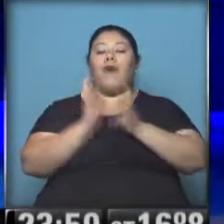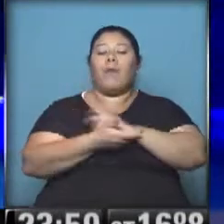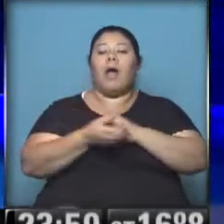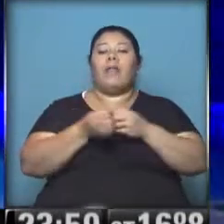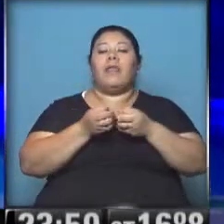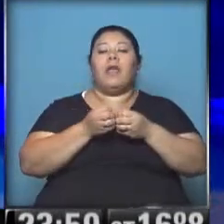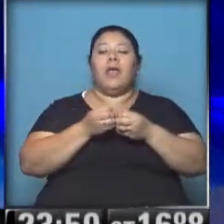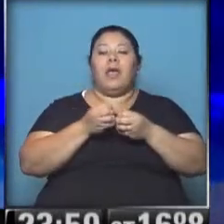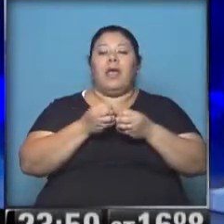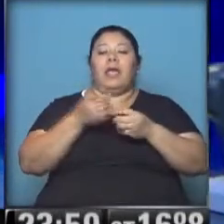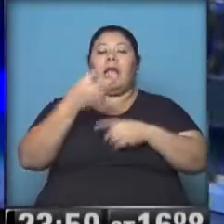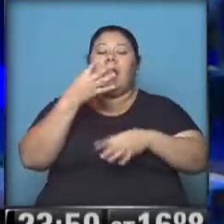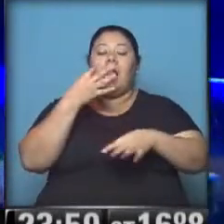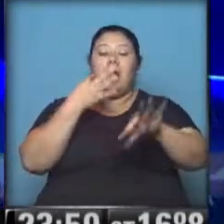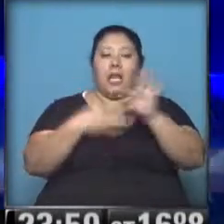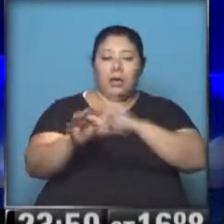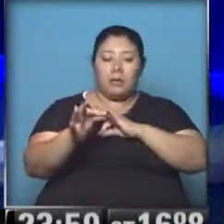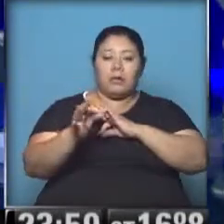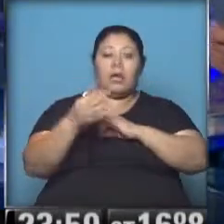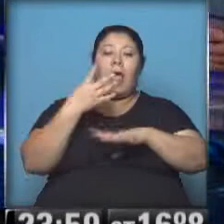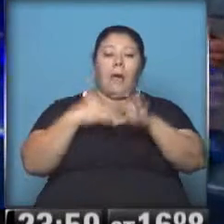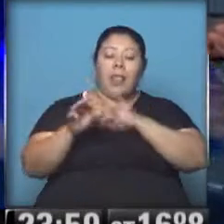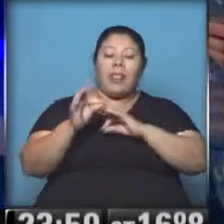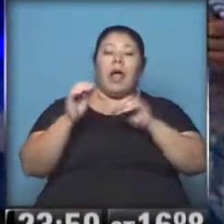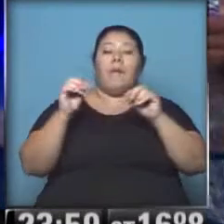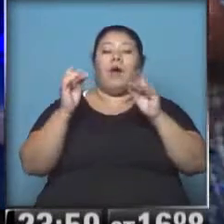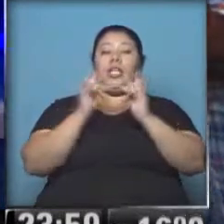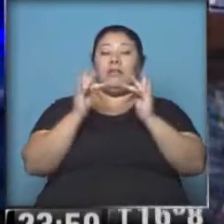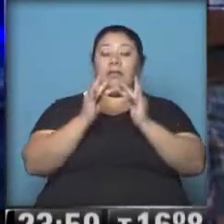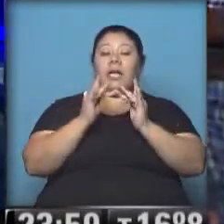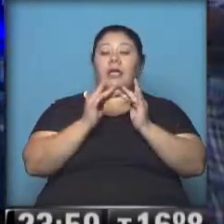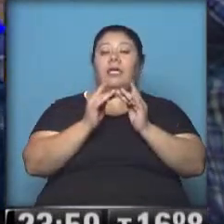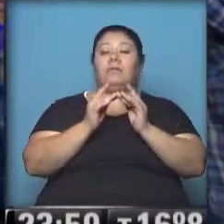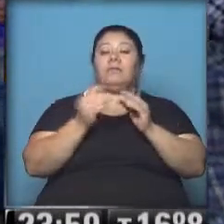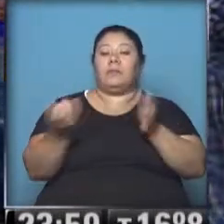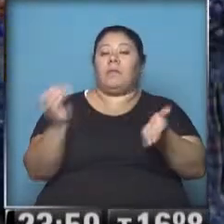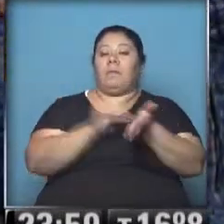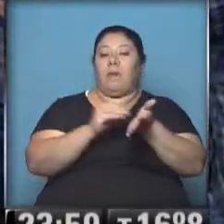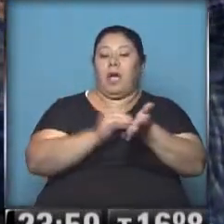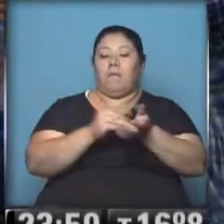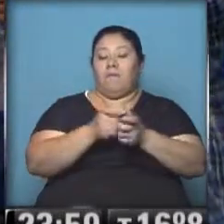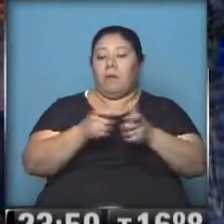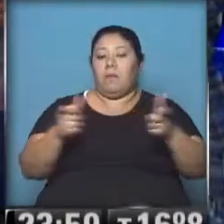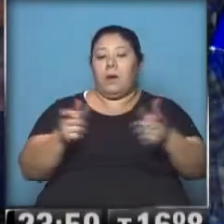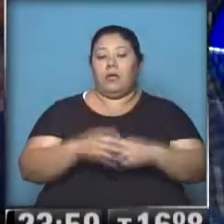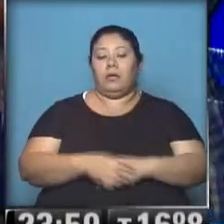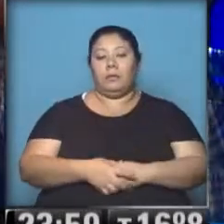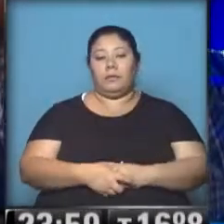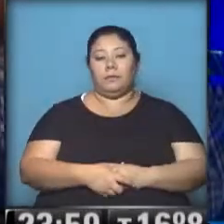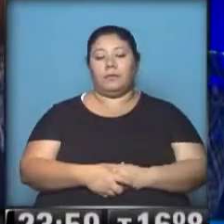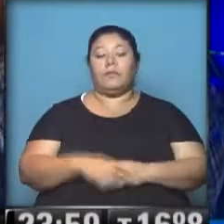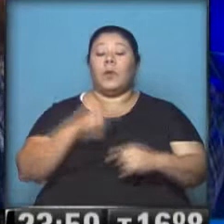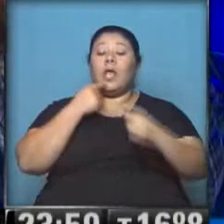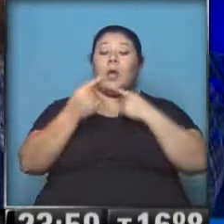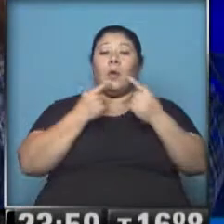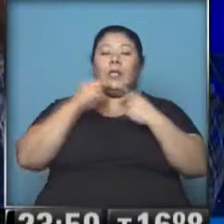por internet, que mucha gente le tiene miedo a la compra por internet. Y un tema que te va a interesar también, Esteban, que vamos a ver ahora, una nota, porque hay una encuesta de